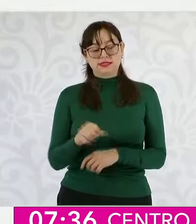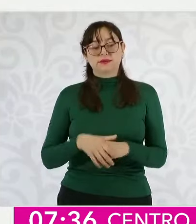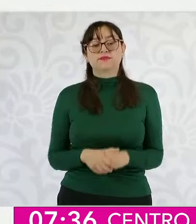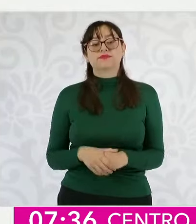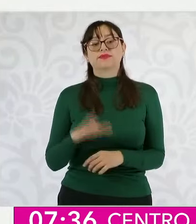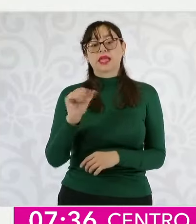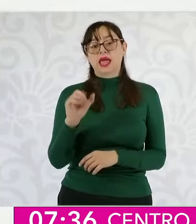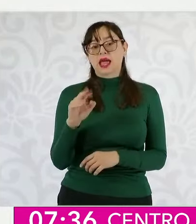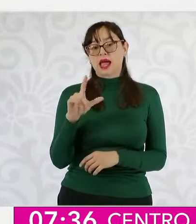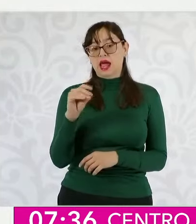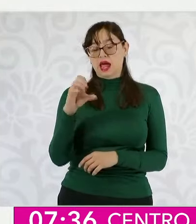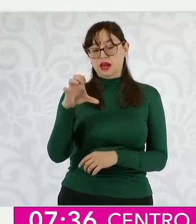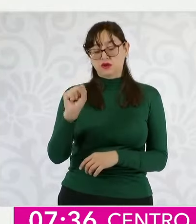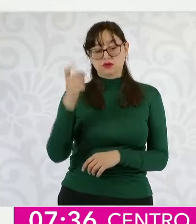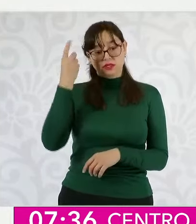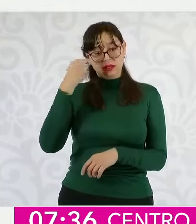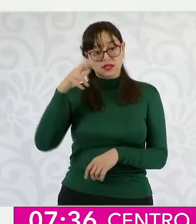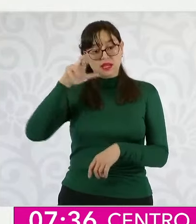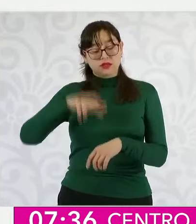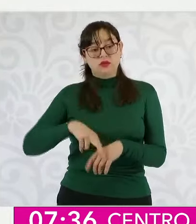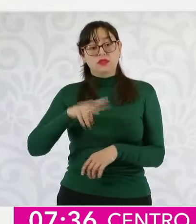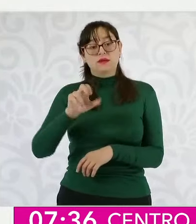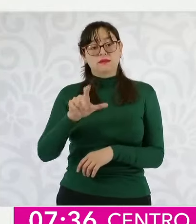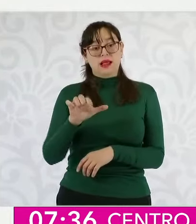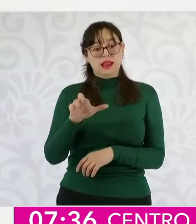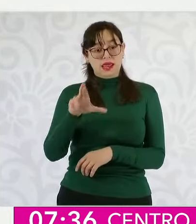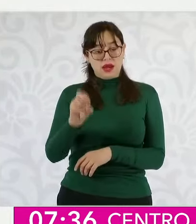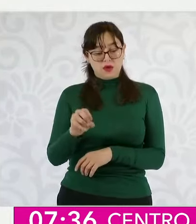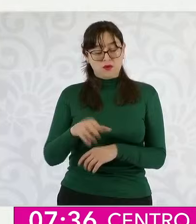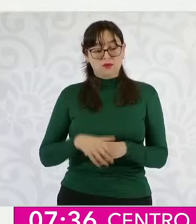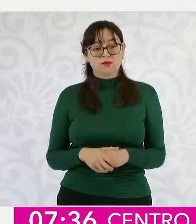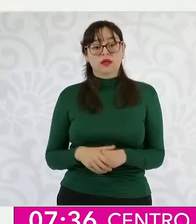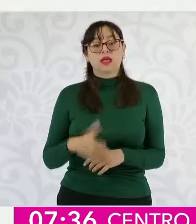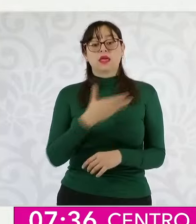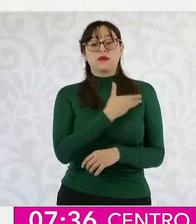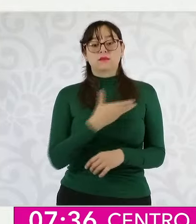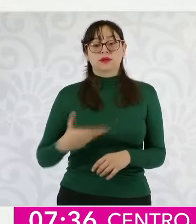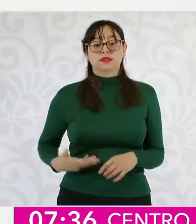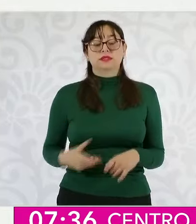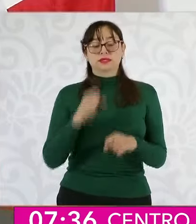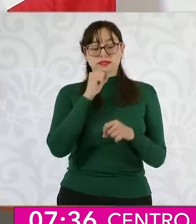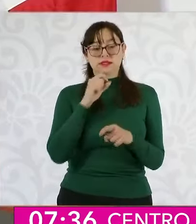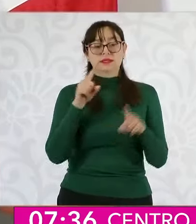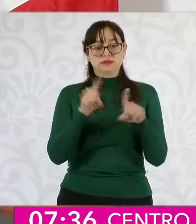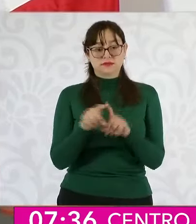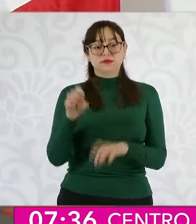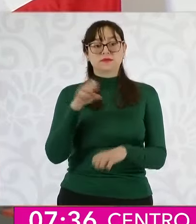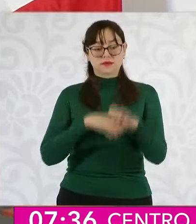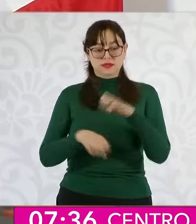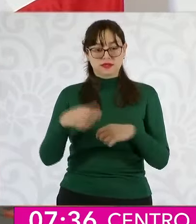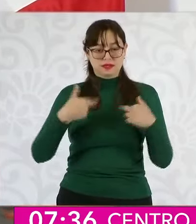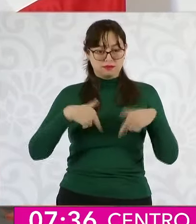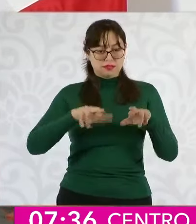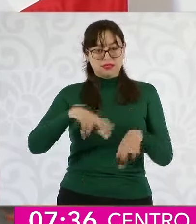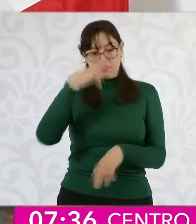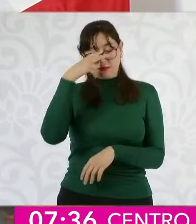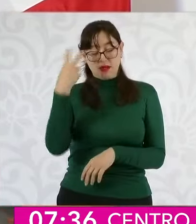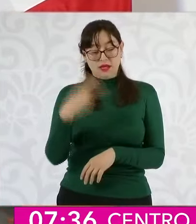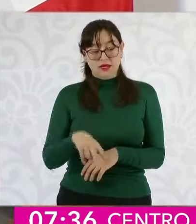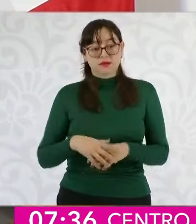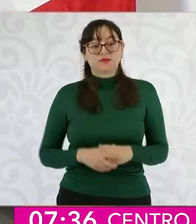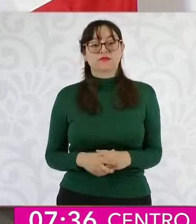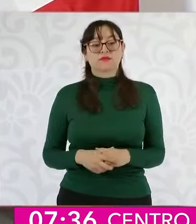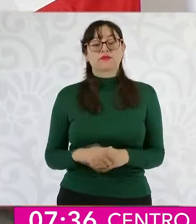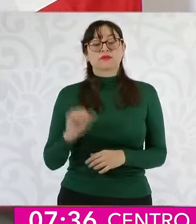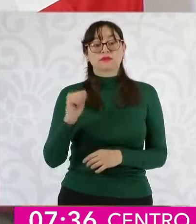Carlos García, director general de Valero México y presidente de la American Chamber de México. El